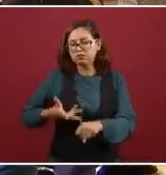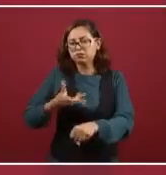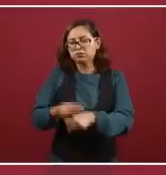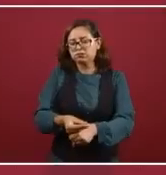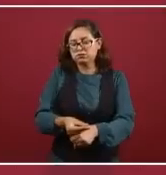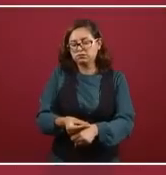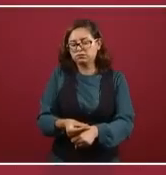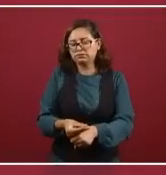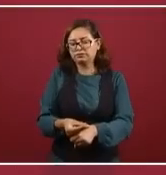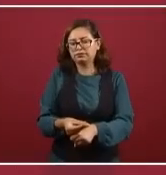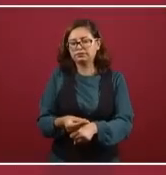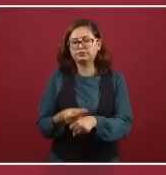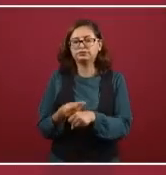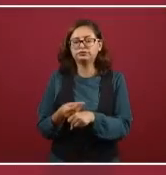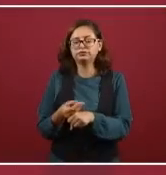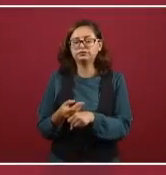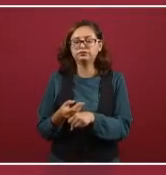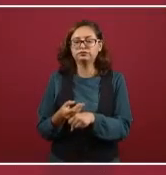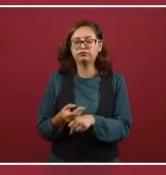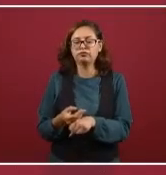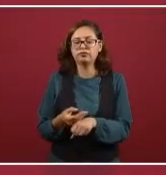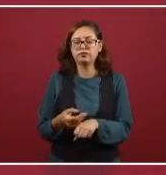lo que aquí